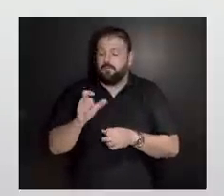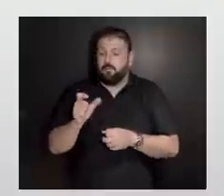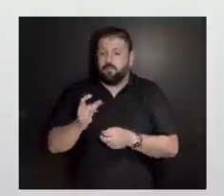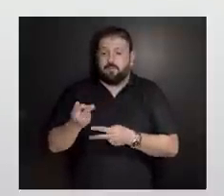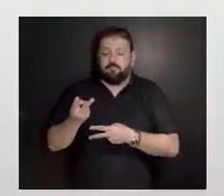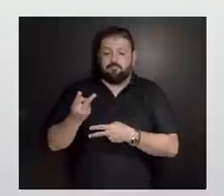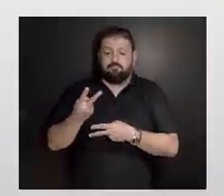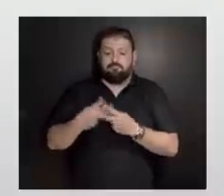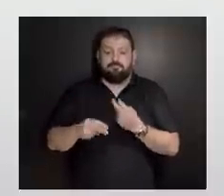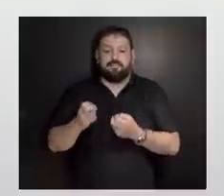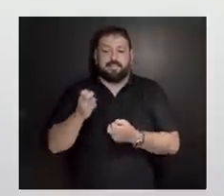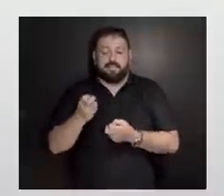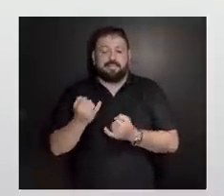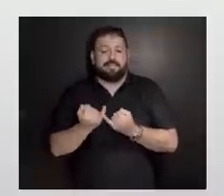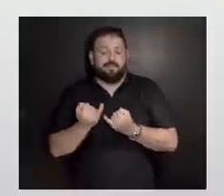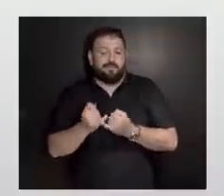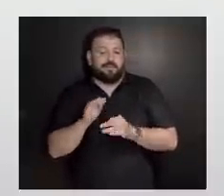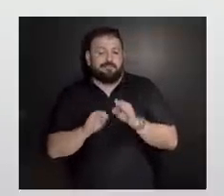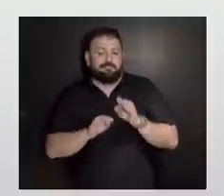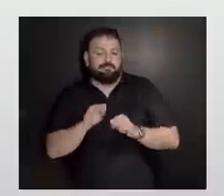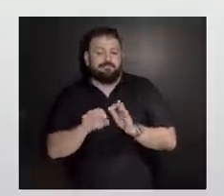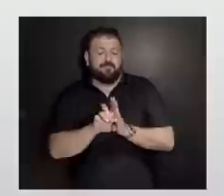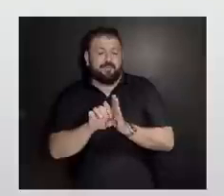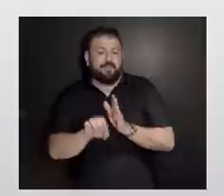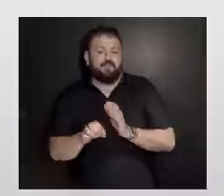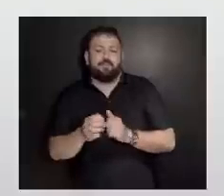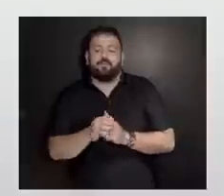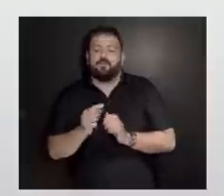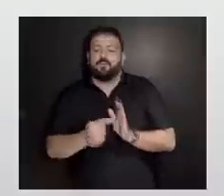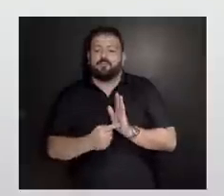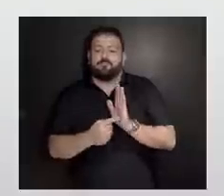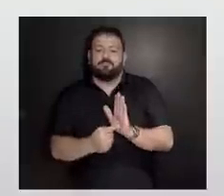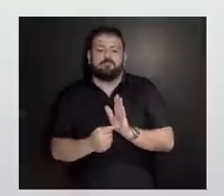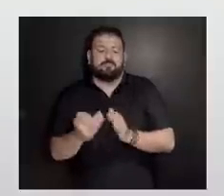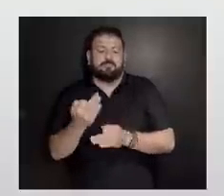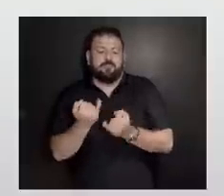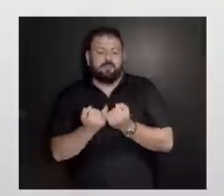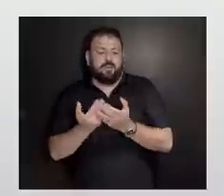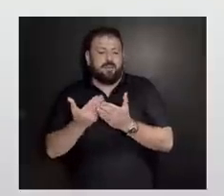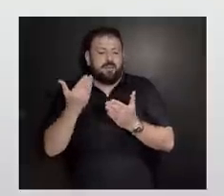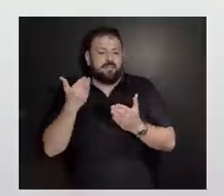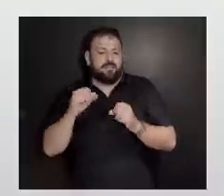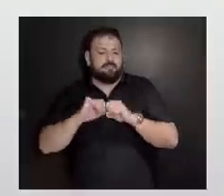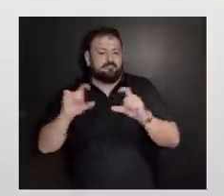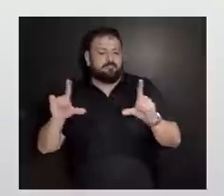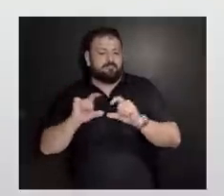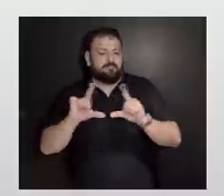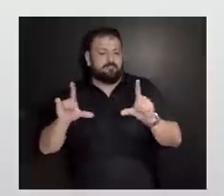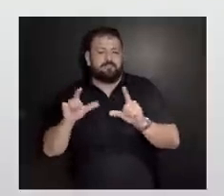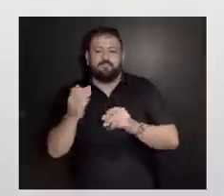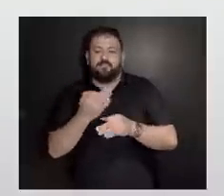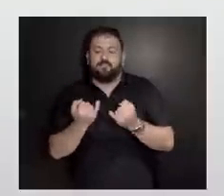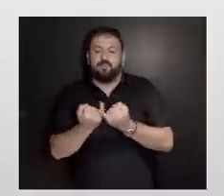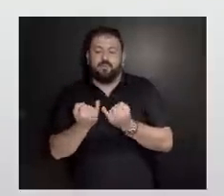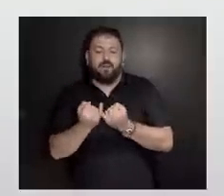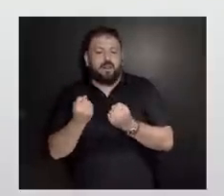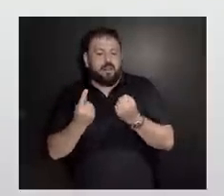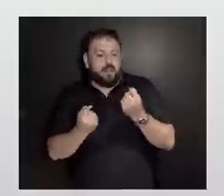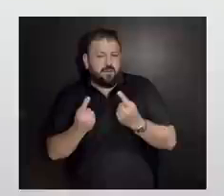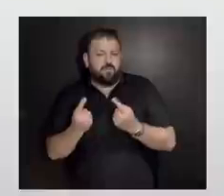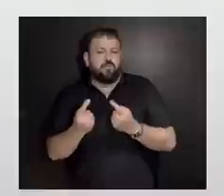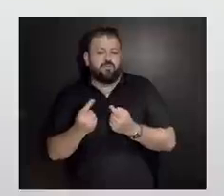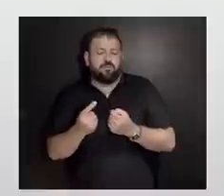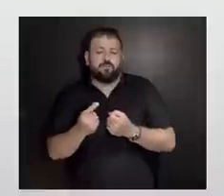sanguíneo, también su tratamiento, por ejemplo, como les mencionaba también hace unas diapositivas, El consumo de algunos diuréticos o